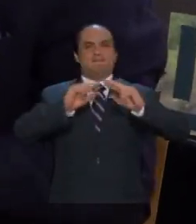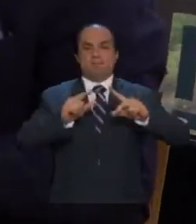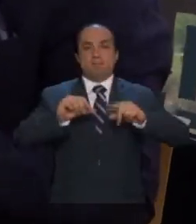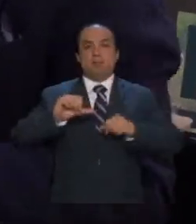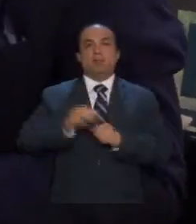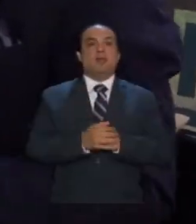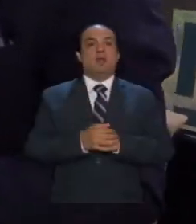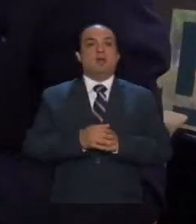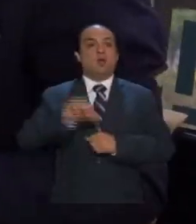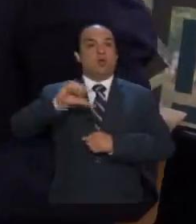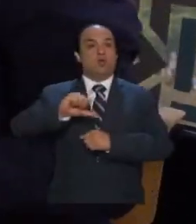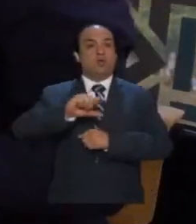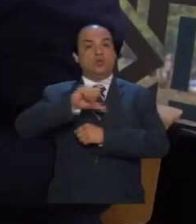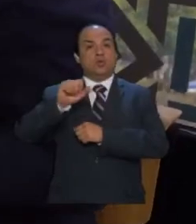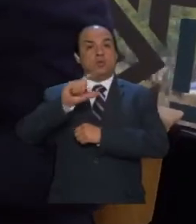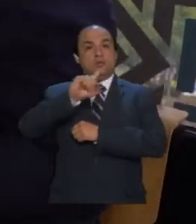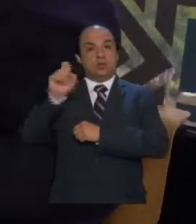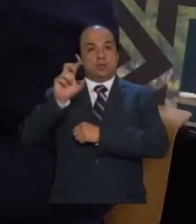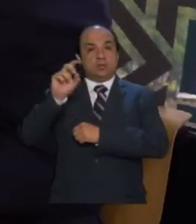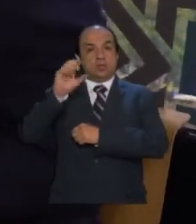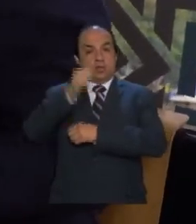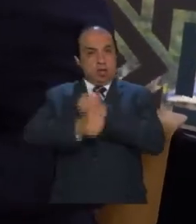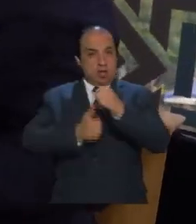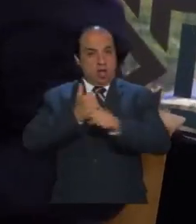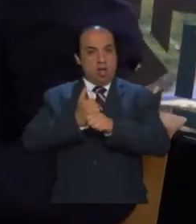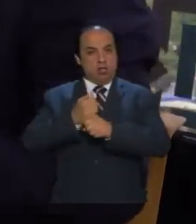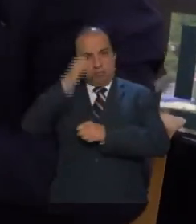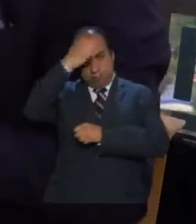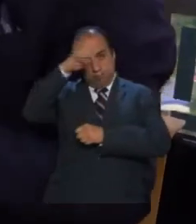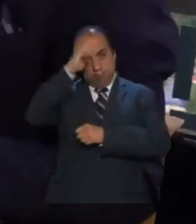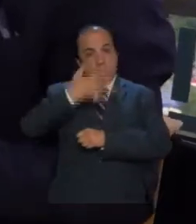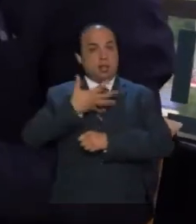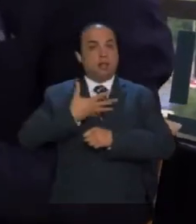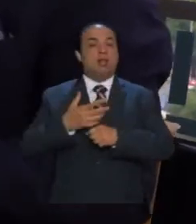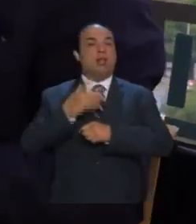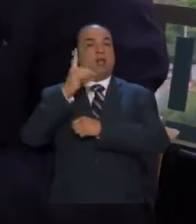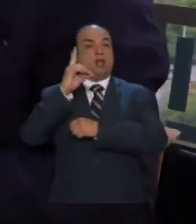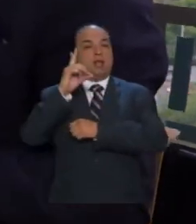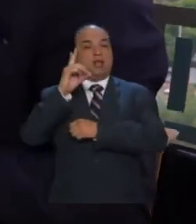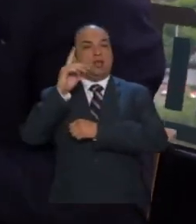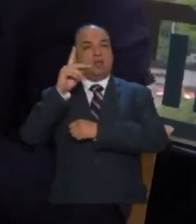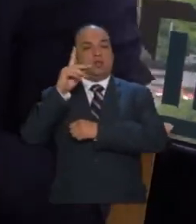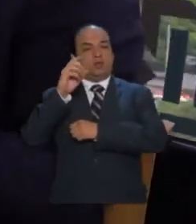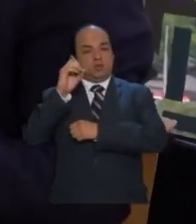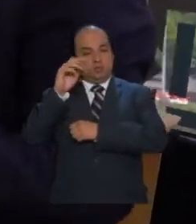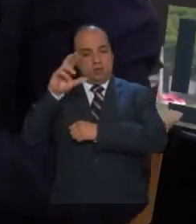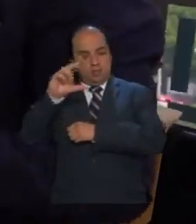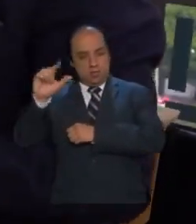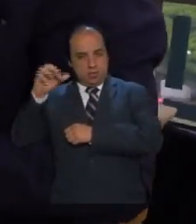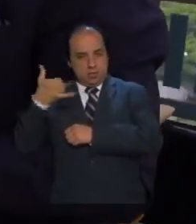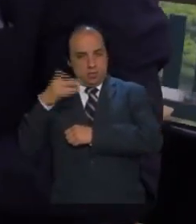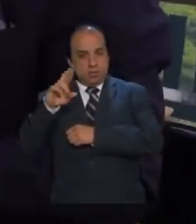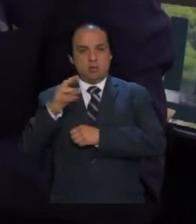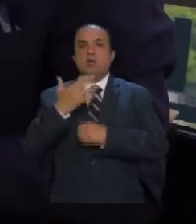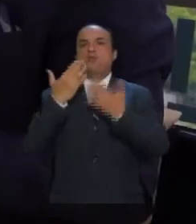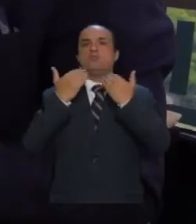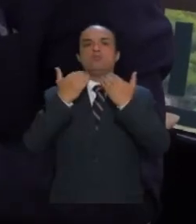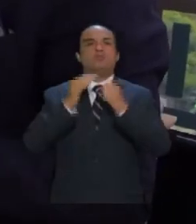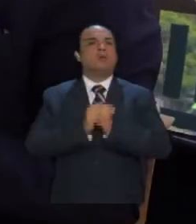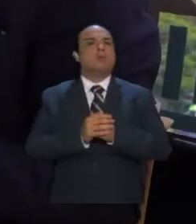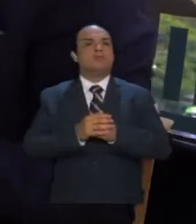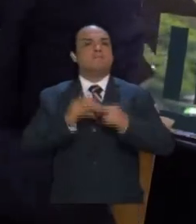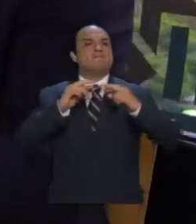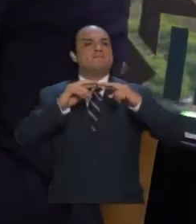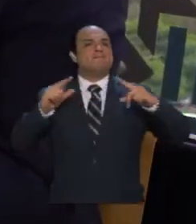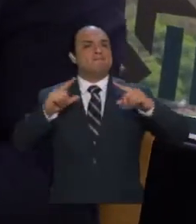día de hoy, después de 130 años de experiencia que tiene Doppelmayr, nunca tuvimos un cable roto. Y